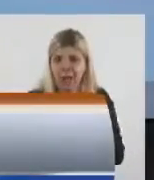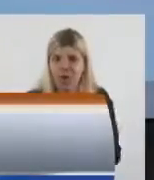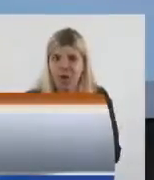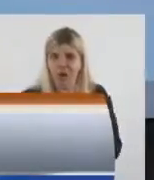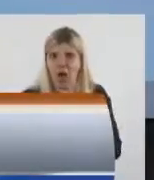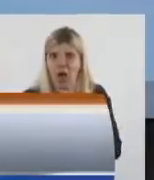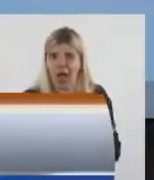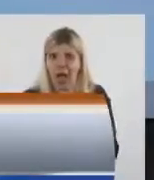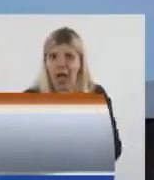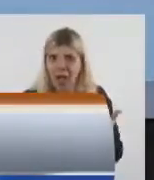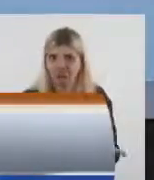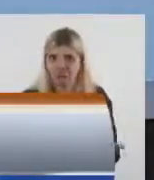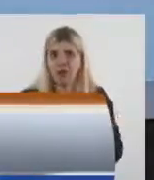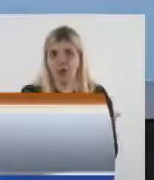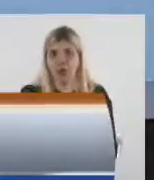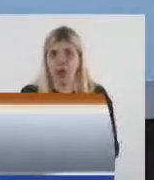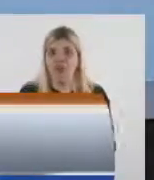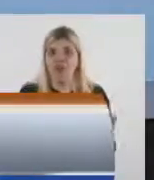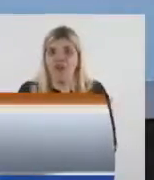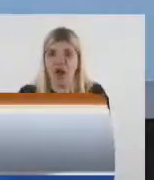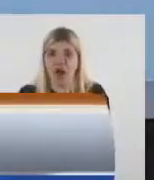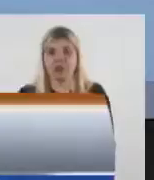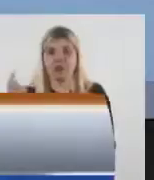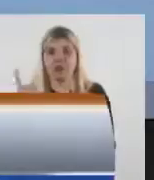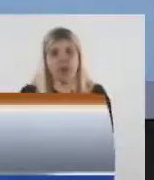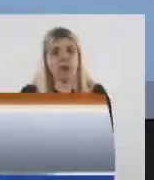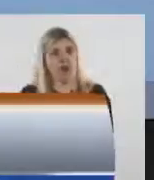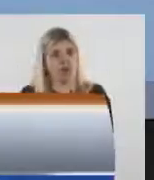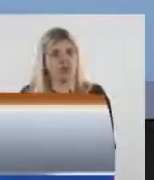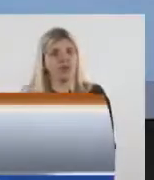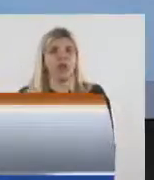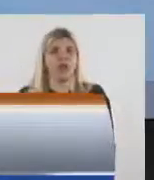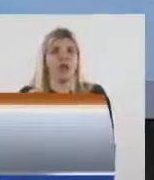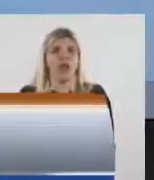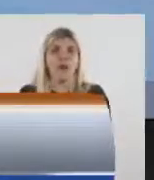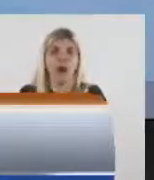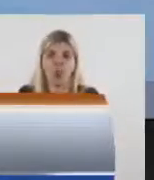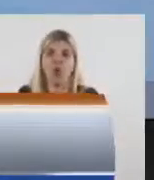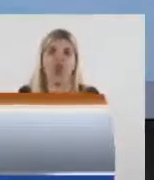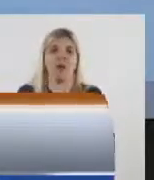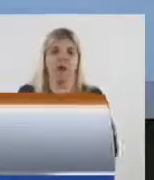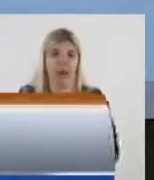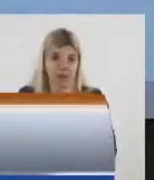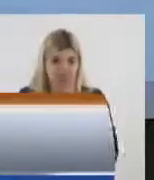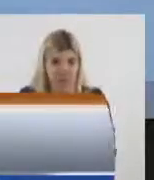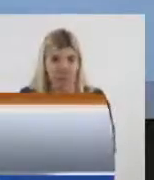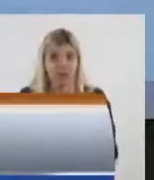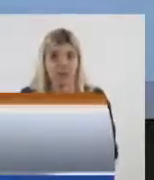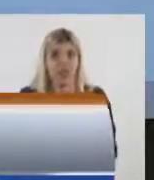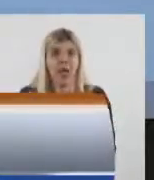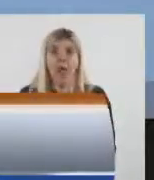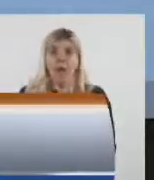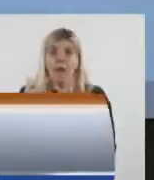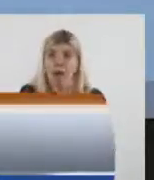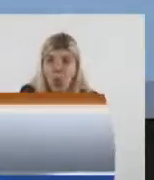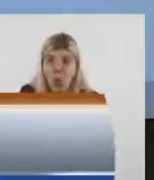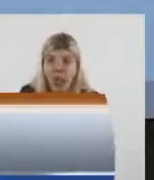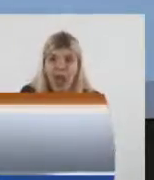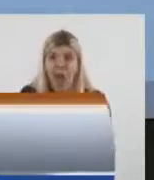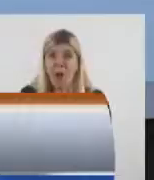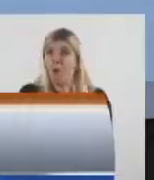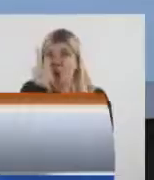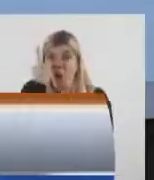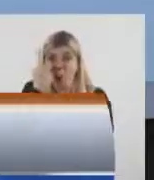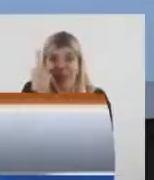las fases que tiene que ser para ser aprobadas de emergencia las vacunas es la única vacuna que se ha aprobado en el mundo